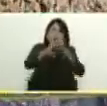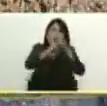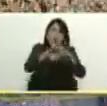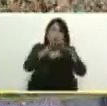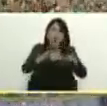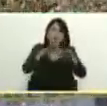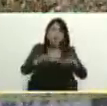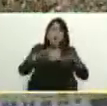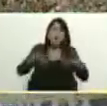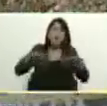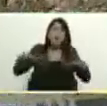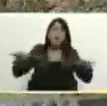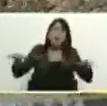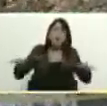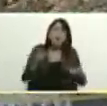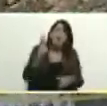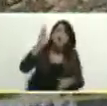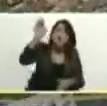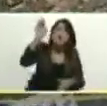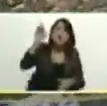generaciones futuras.